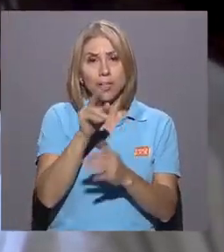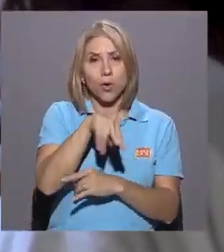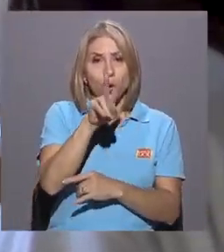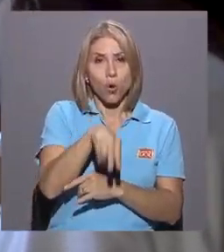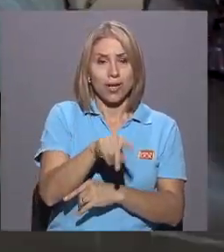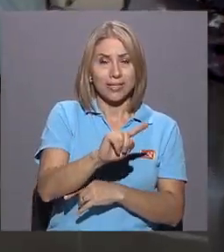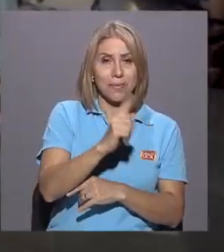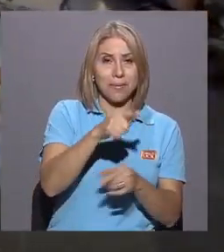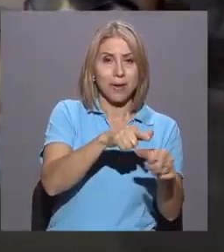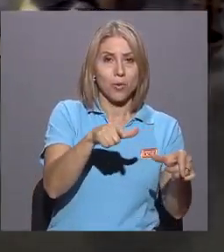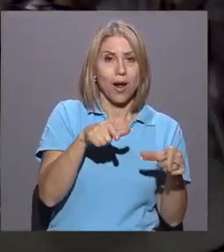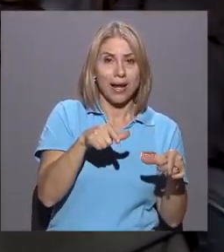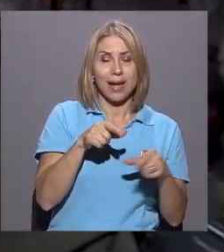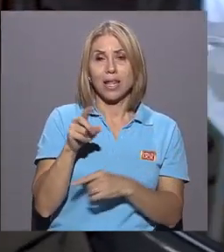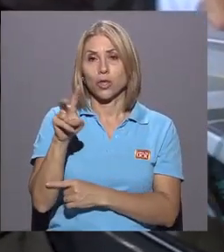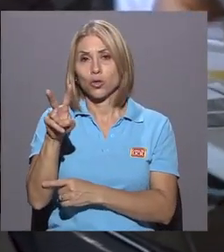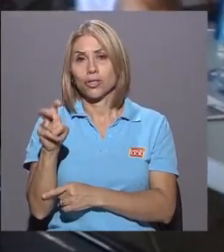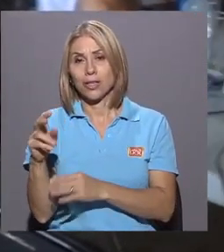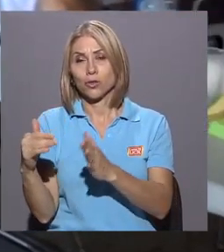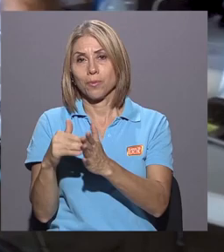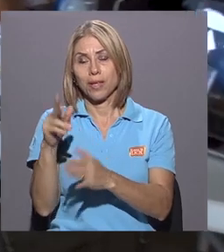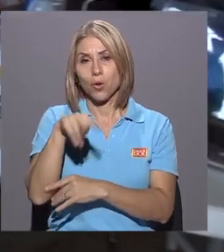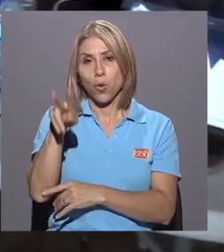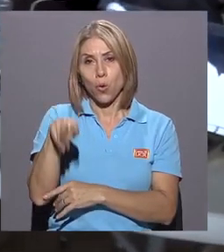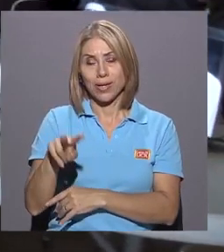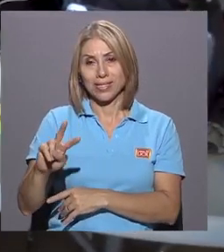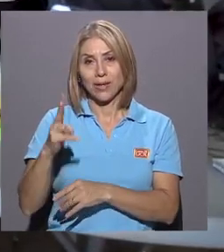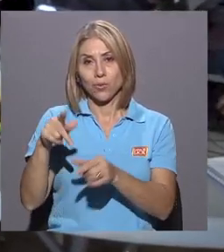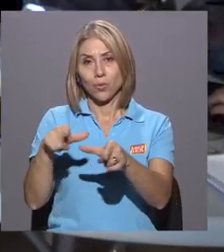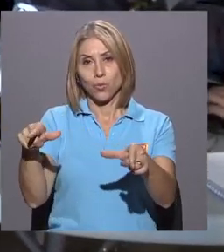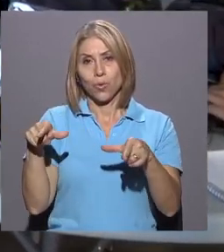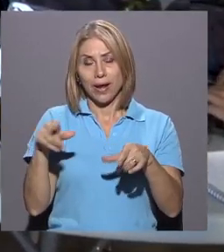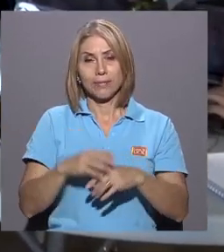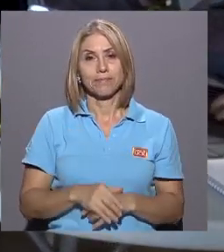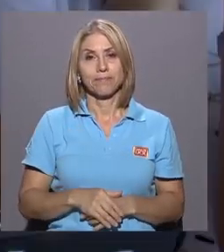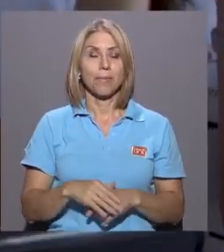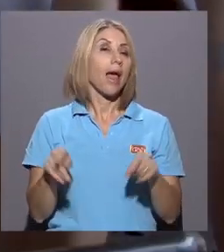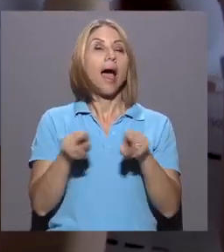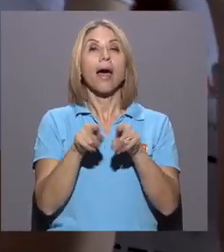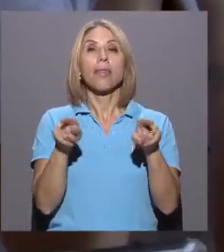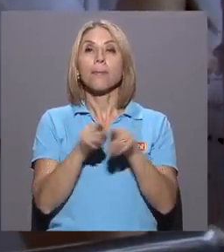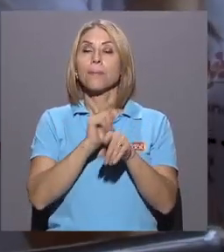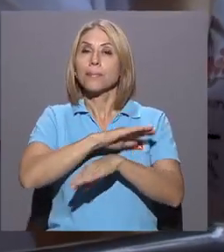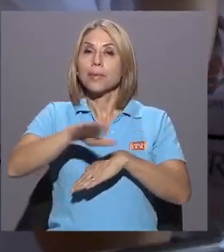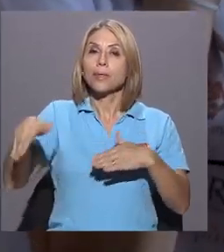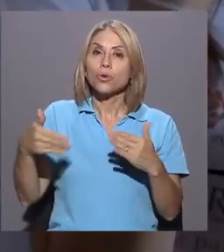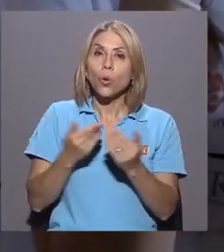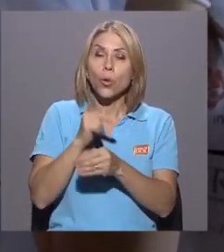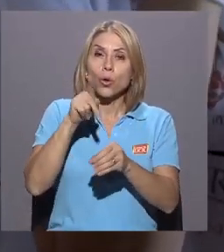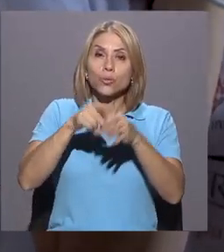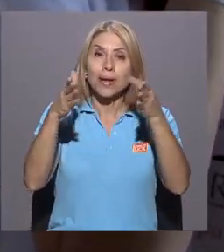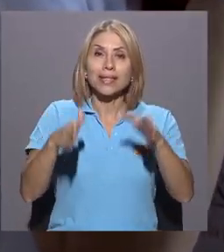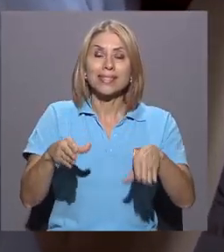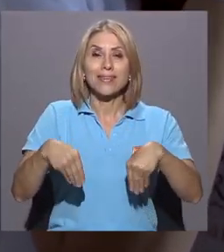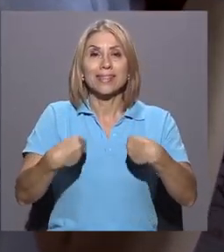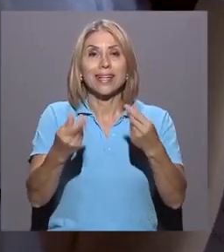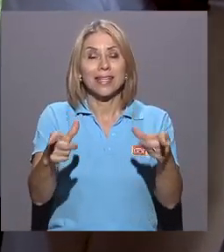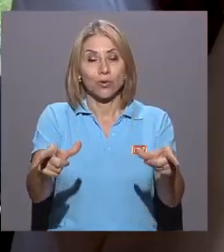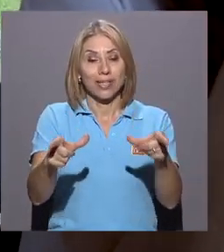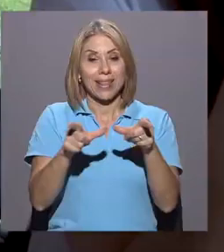y 200 mil colones el segundo además a todos los participantes se les da un certificado